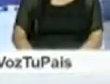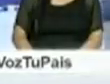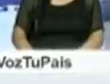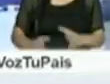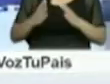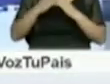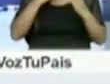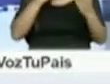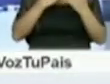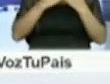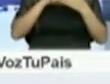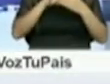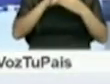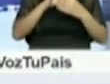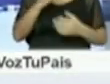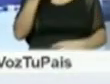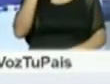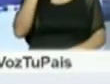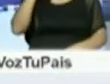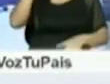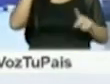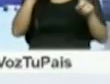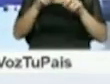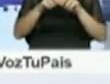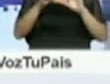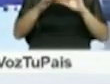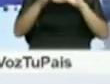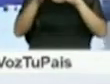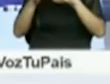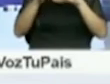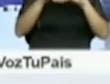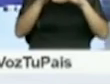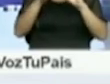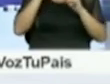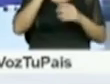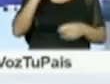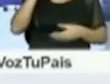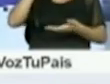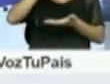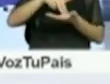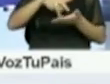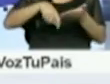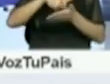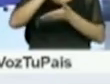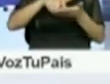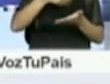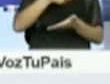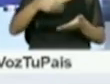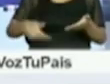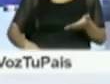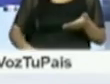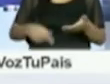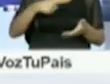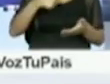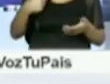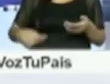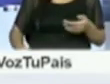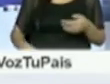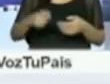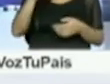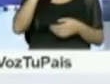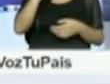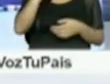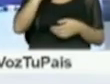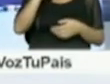gracias, Caterine. 11 convenios de cooperación se firmaron con la presencia del presidente de la República Popular China, Xi